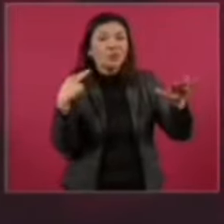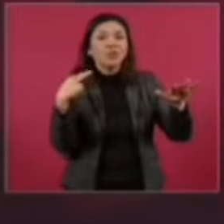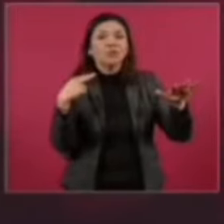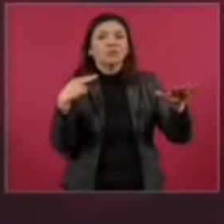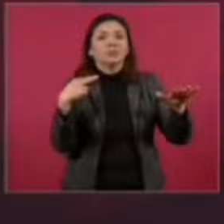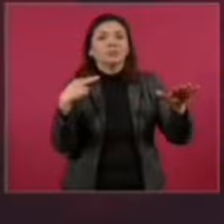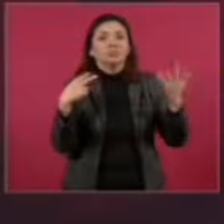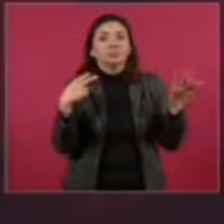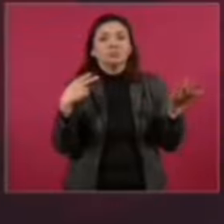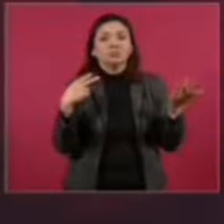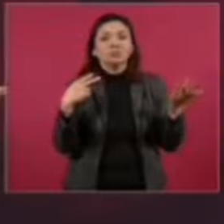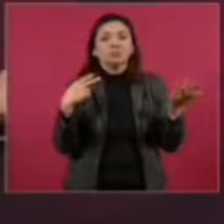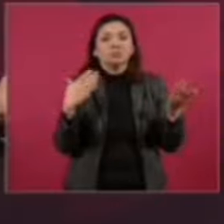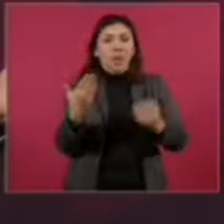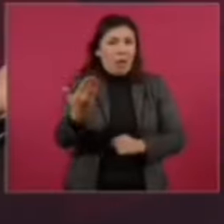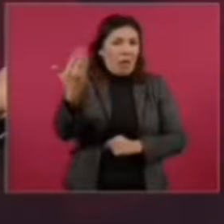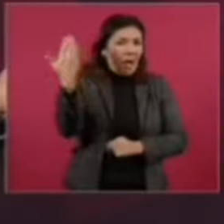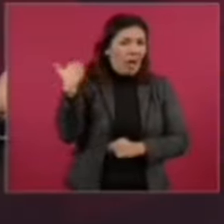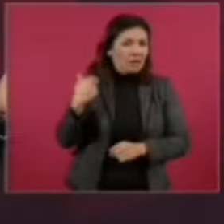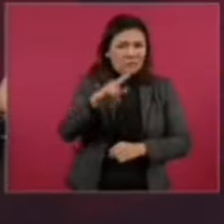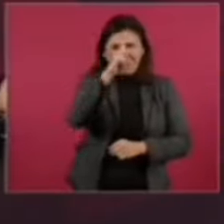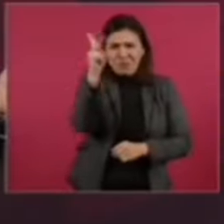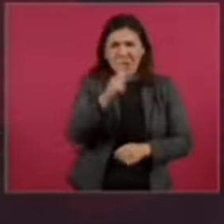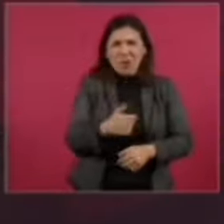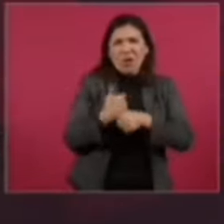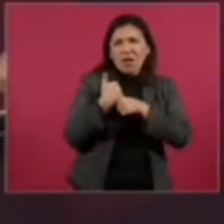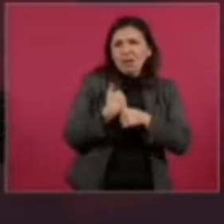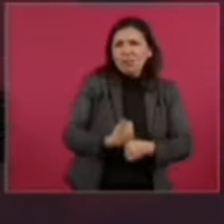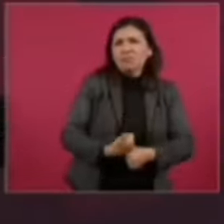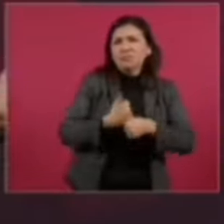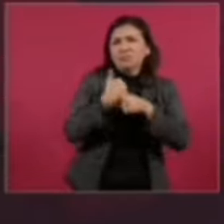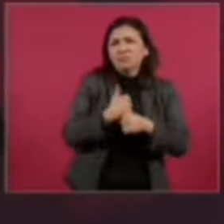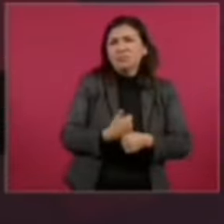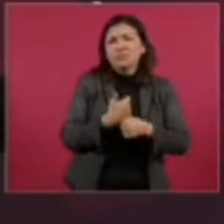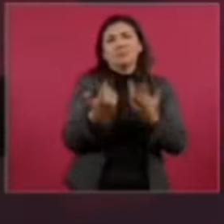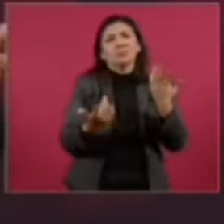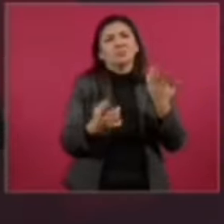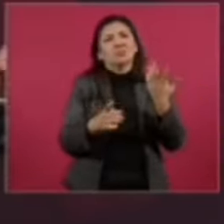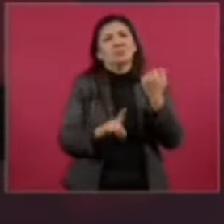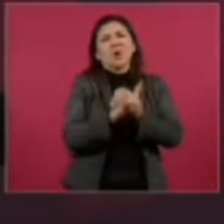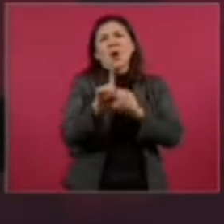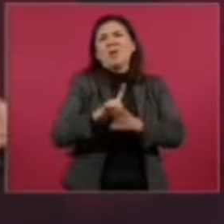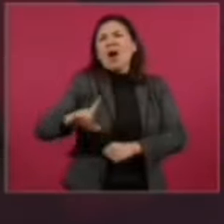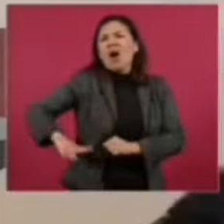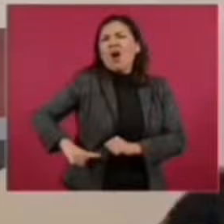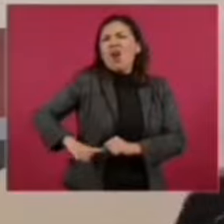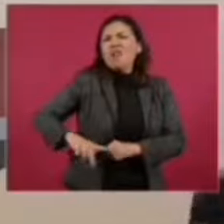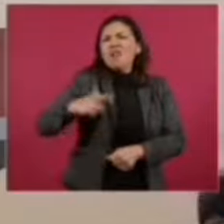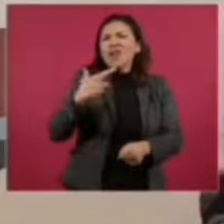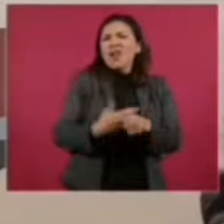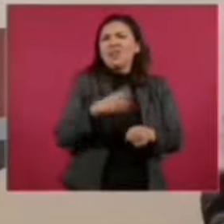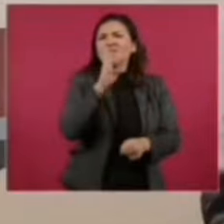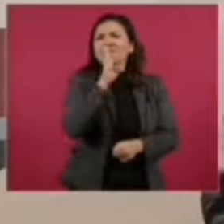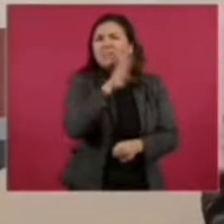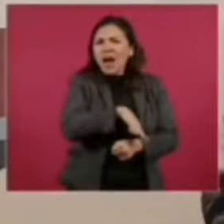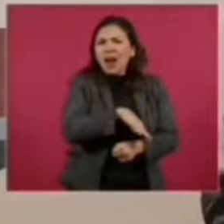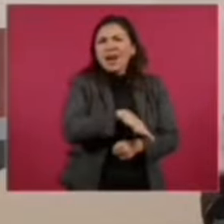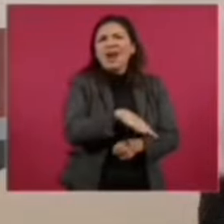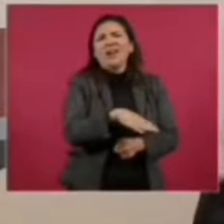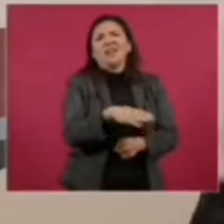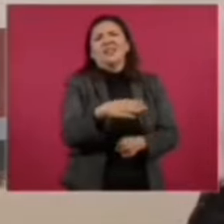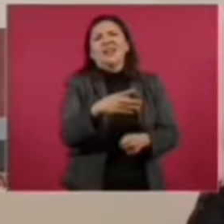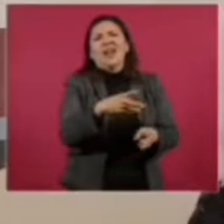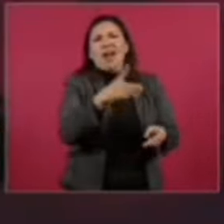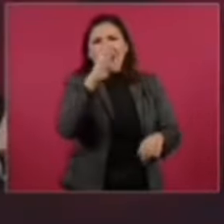se habían padecido de muchos gobernadores mediocres